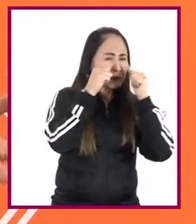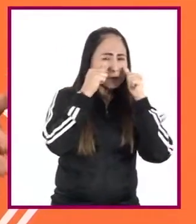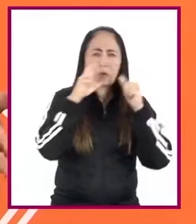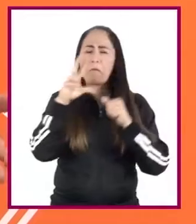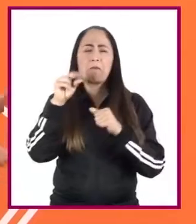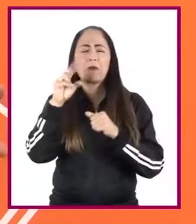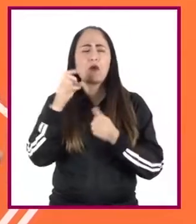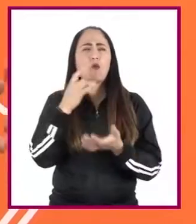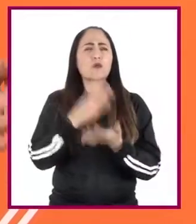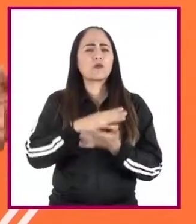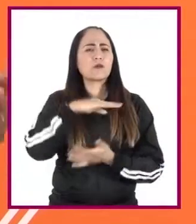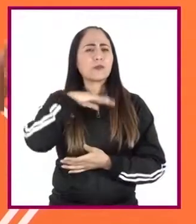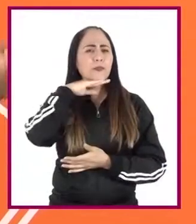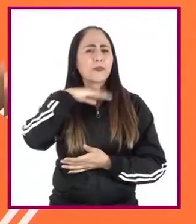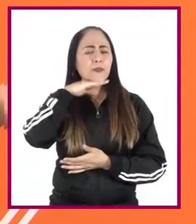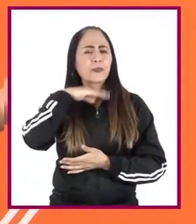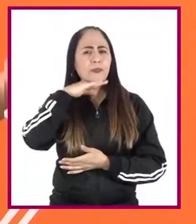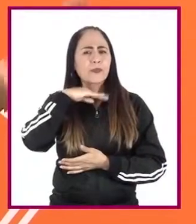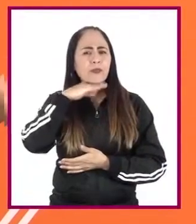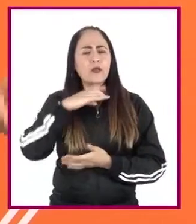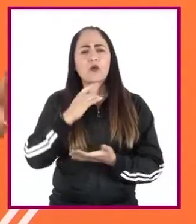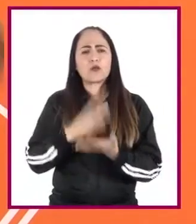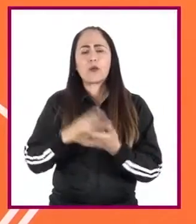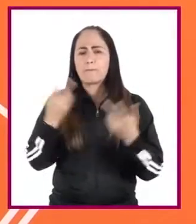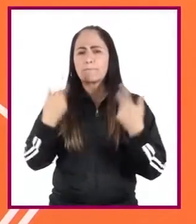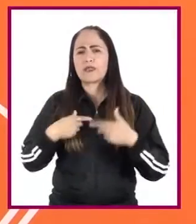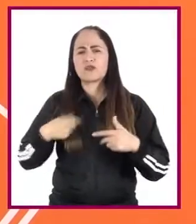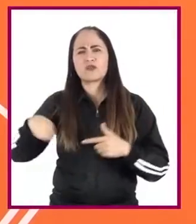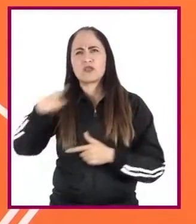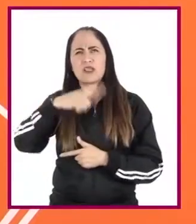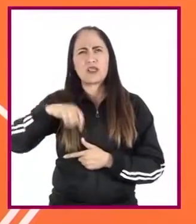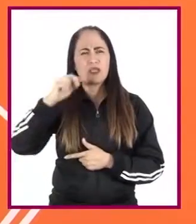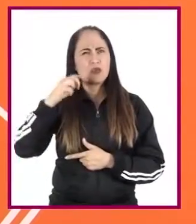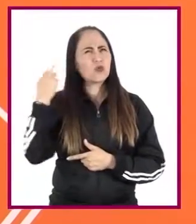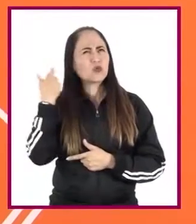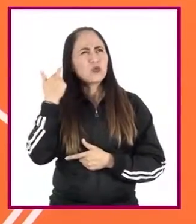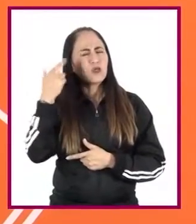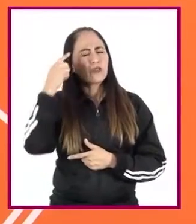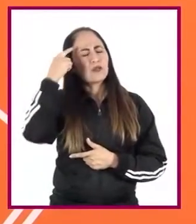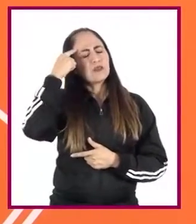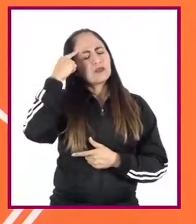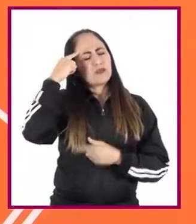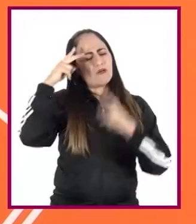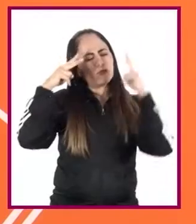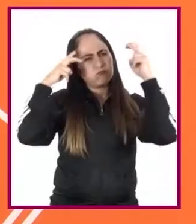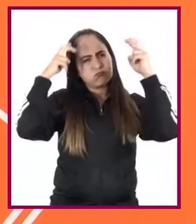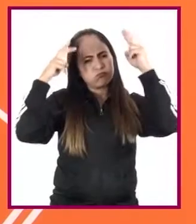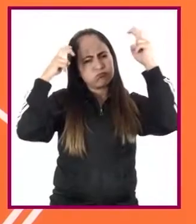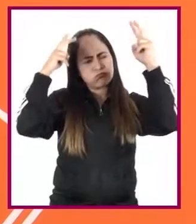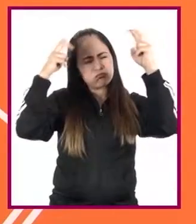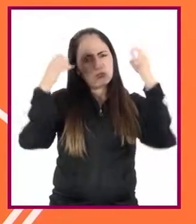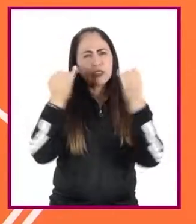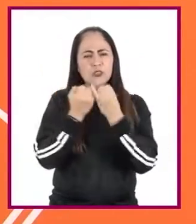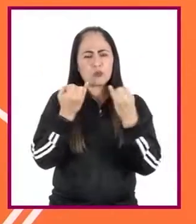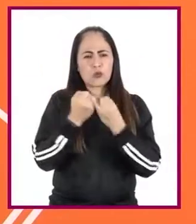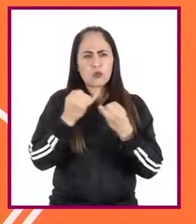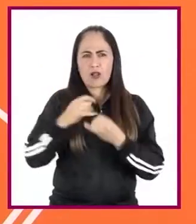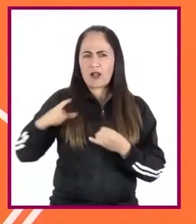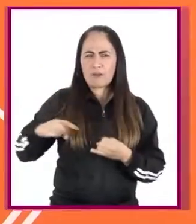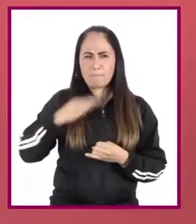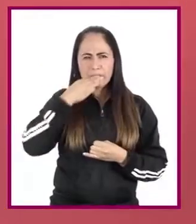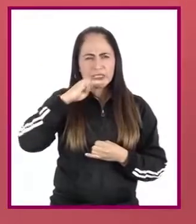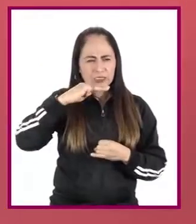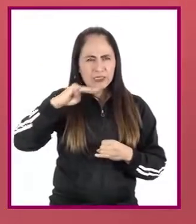las atmósferas o escenas que los creadores de la campaña buscan recrear y comprende el mensaje haciendo una suma de todos